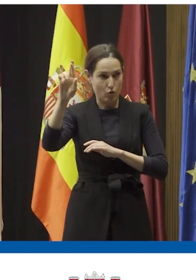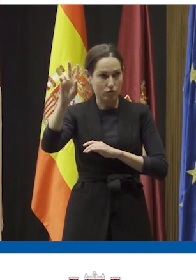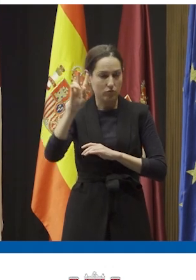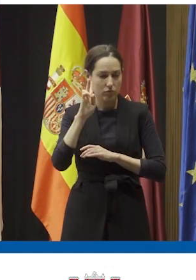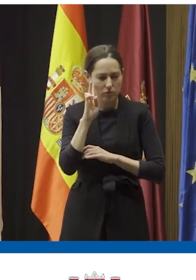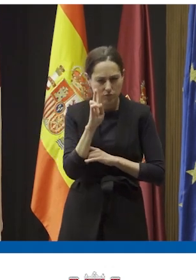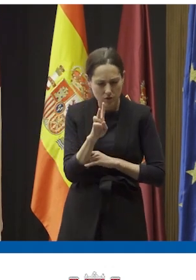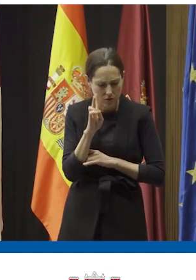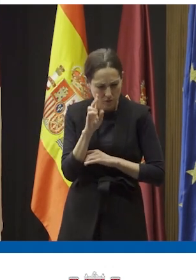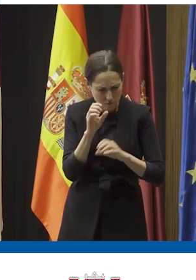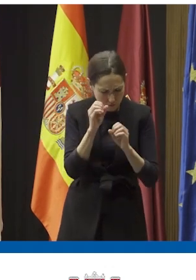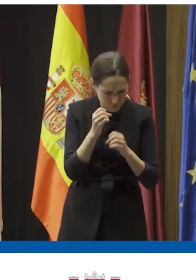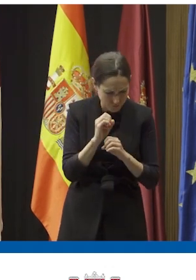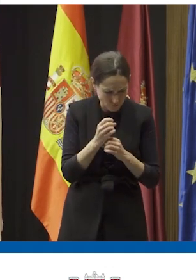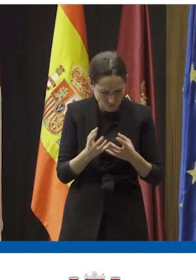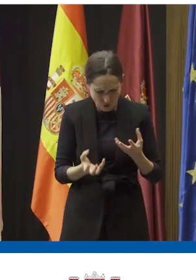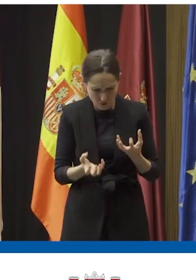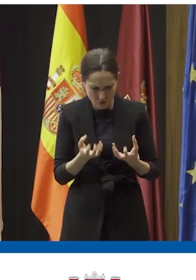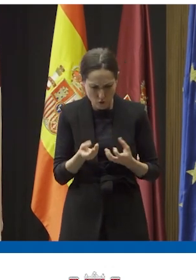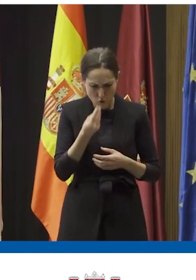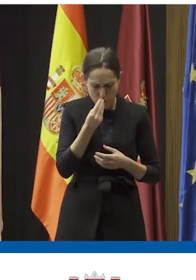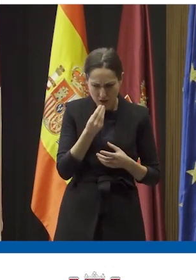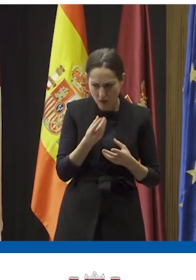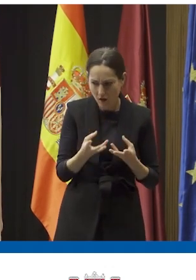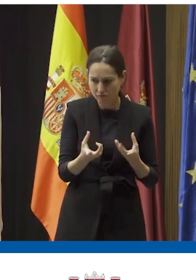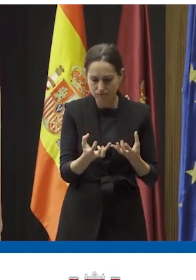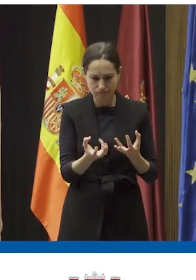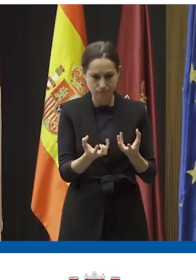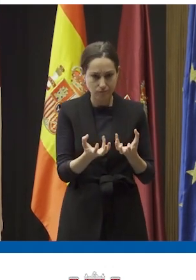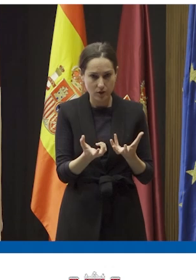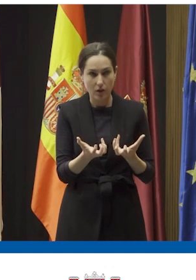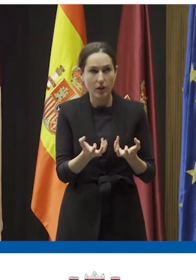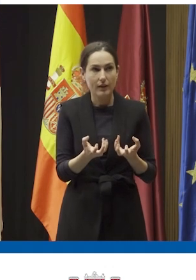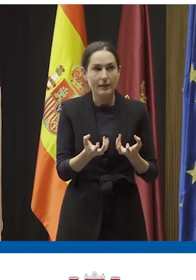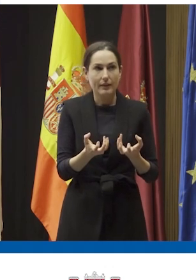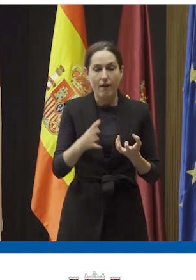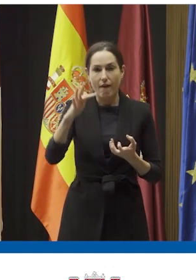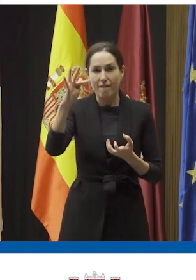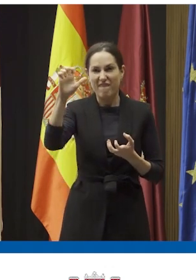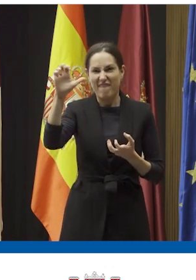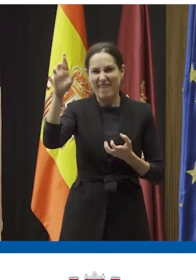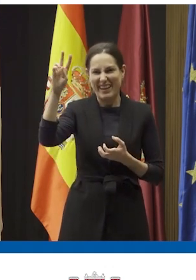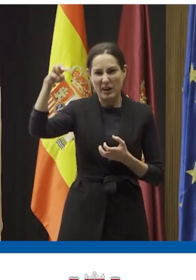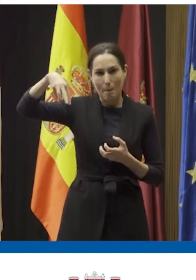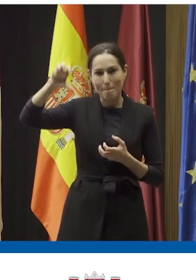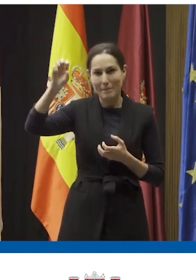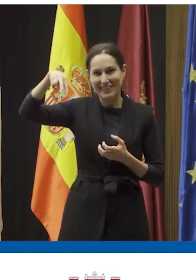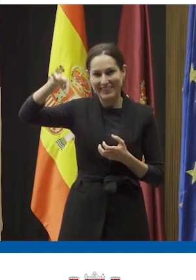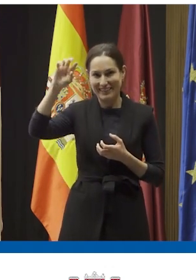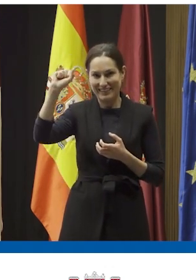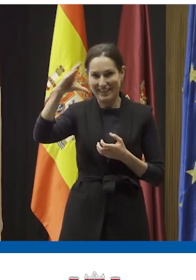fermentación de algunos alimentos. Había intuido la posibilidad de que en el ambiente que